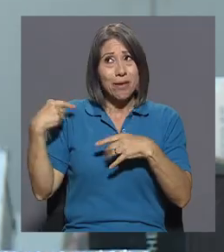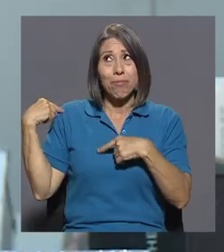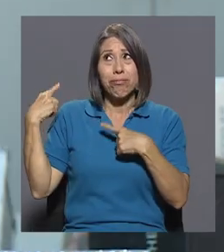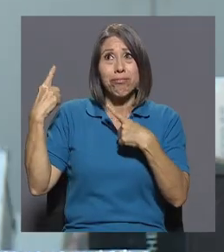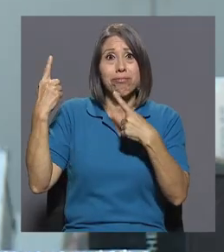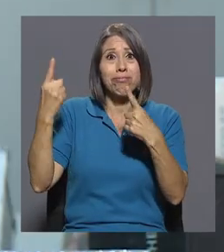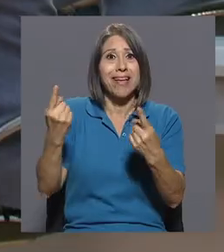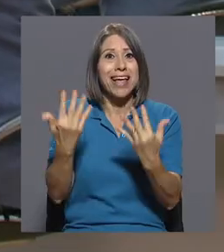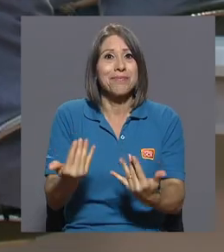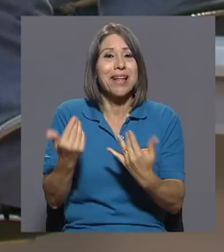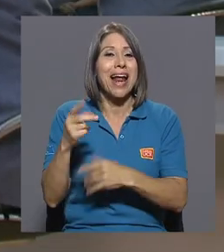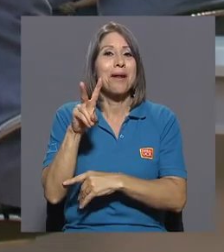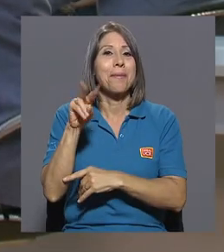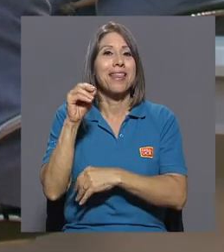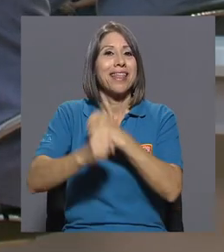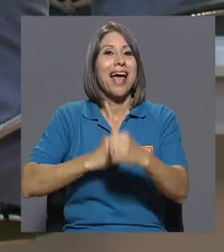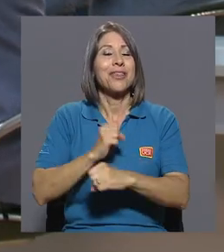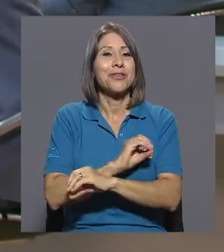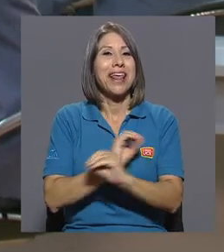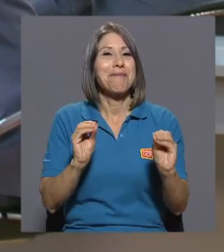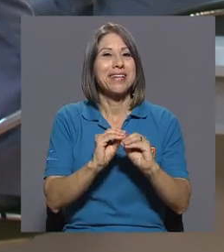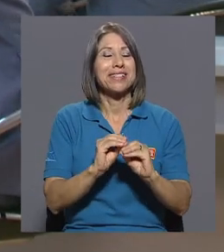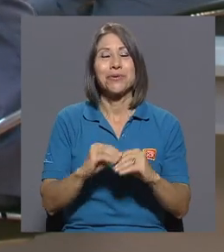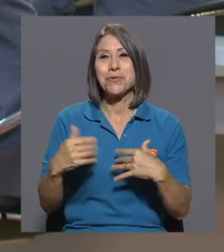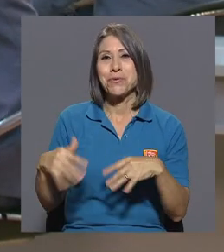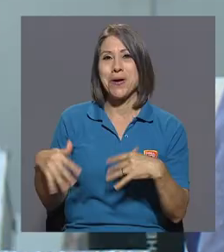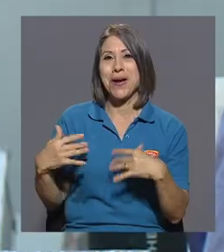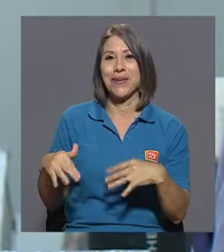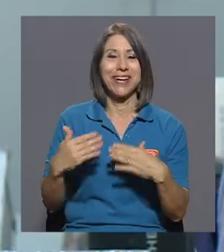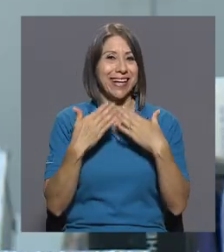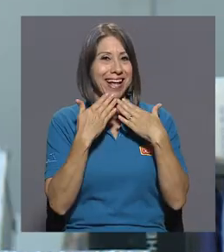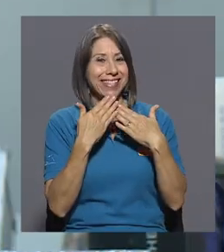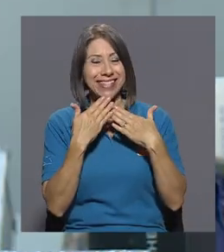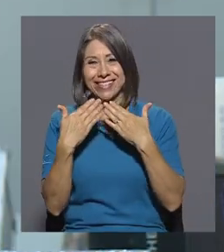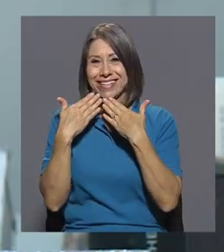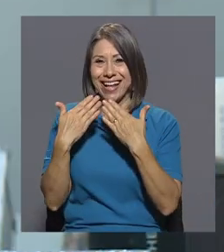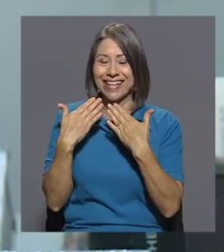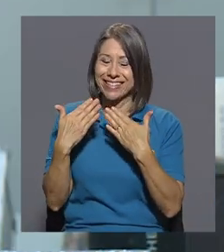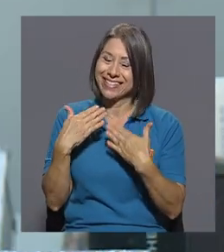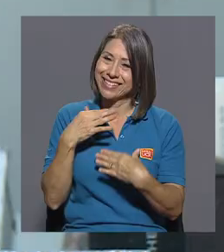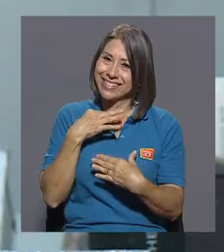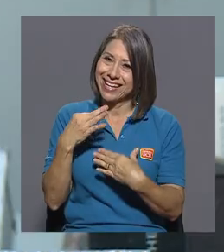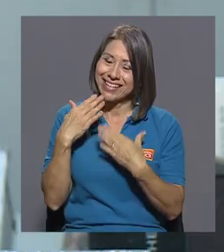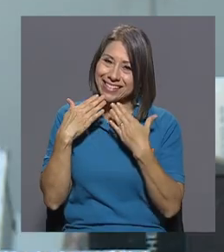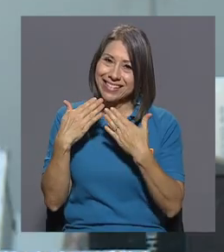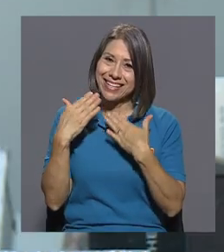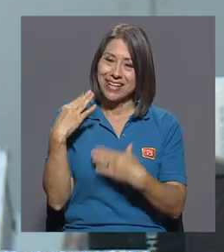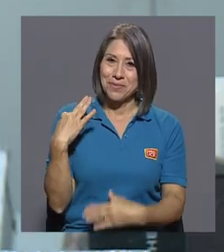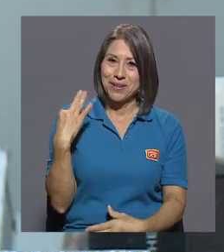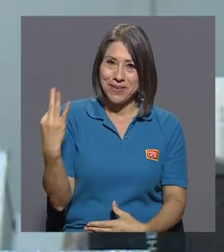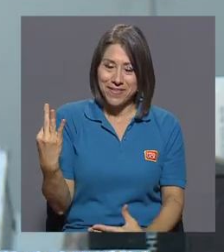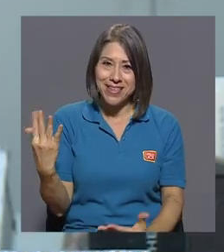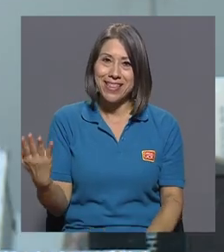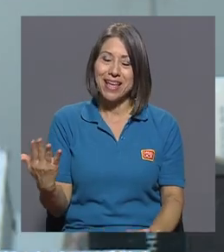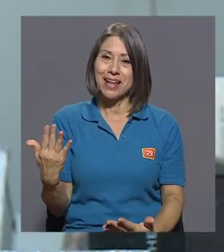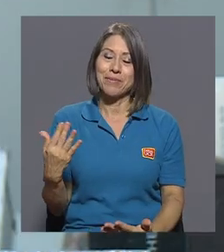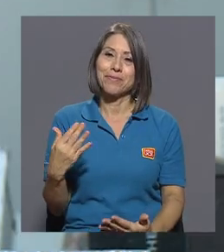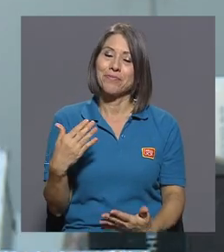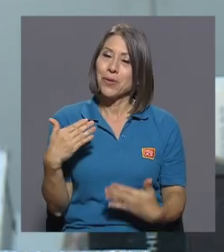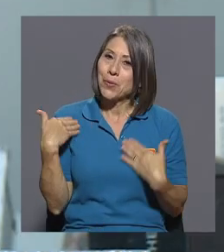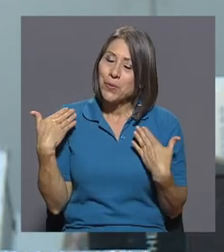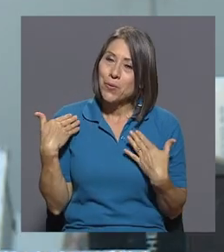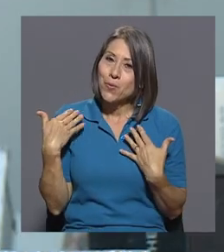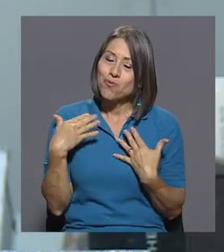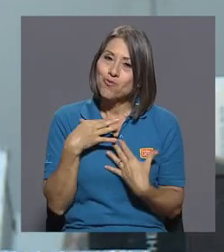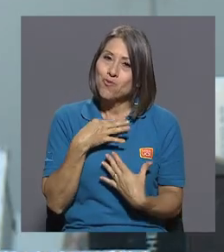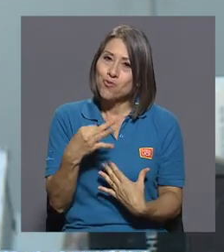nada más. Wow. Gracias. Muchas gracias. De verdad que un placer. El placer es mío, muchas gracias por invitarme y un gusto. Y pues